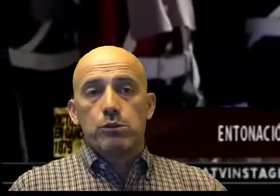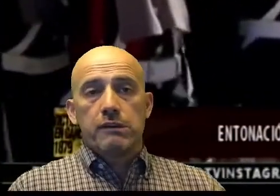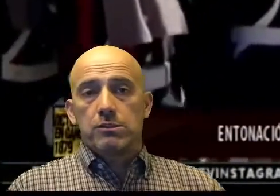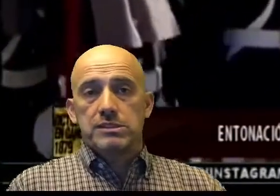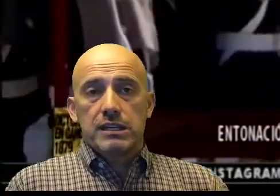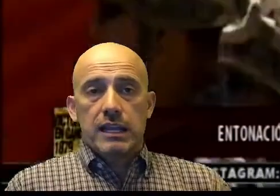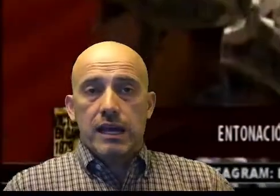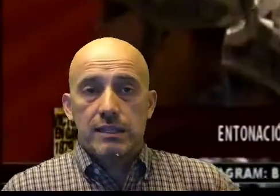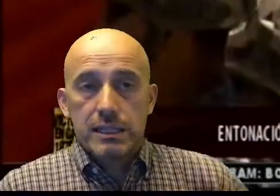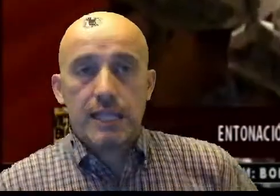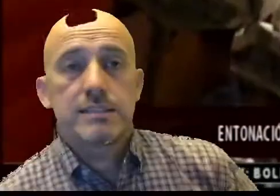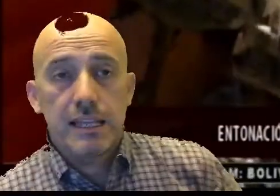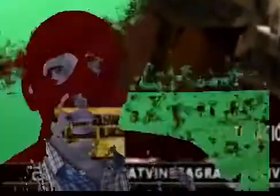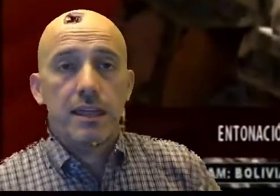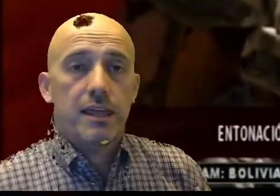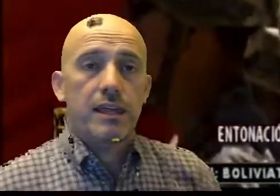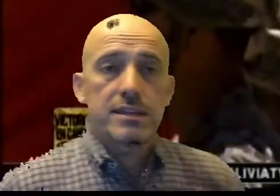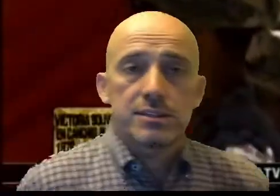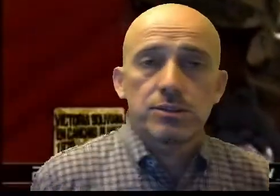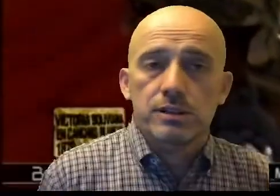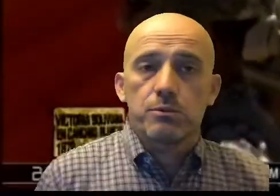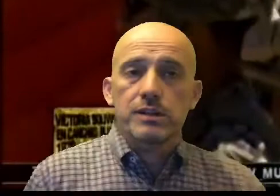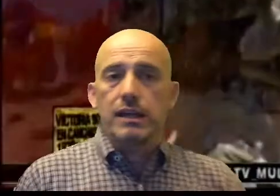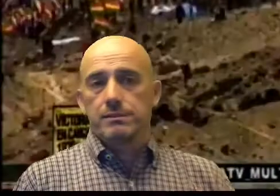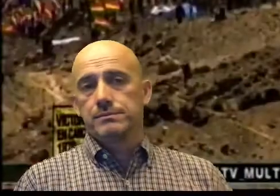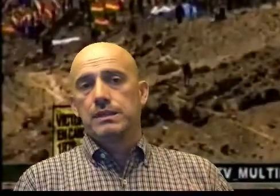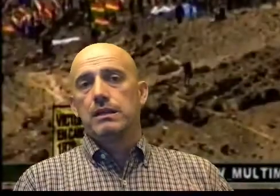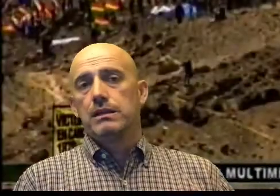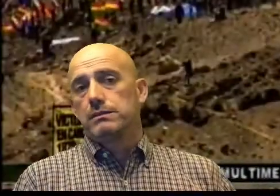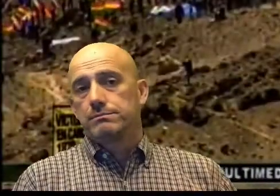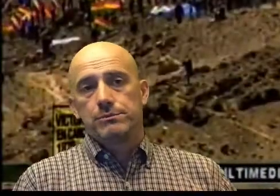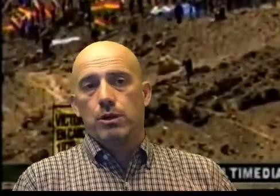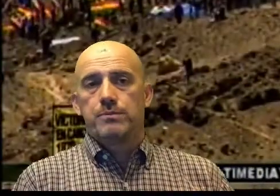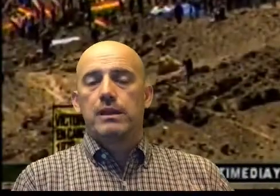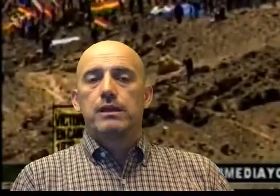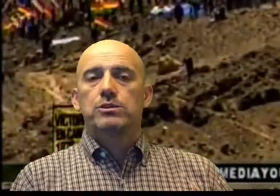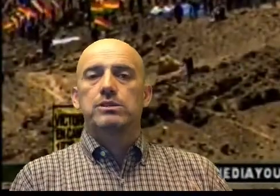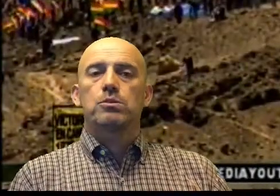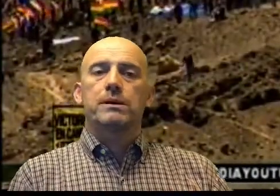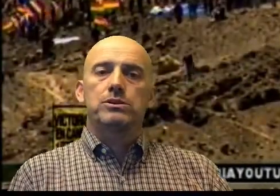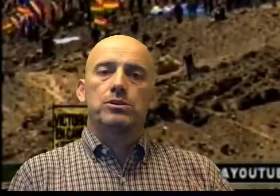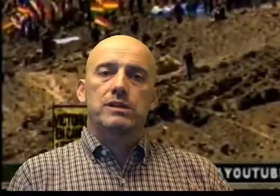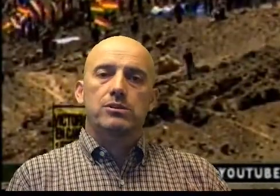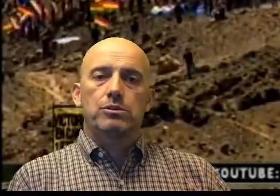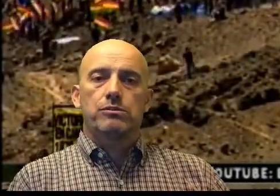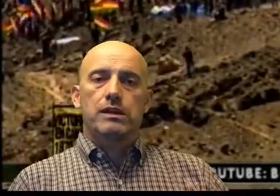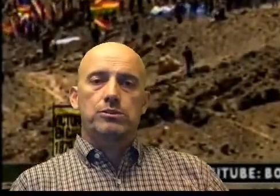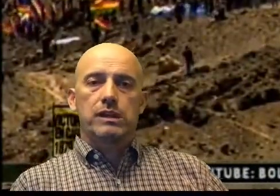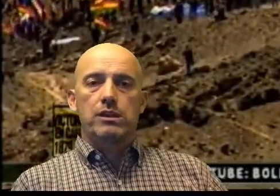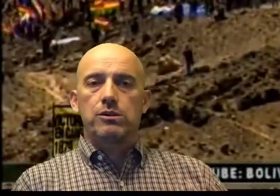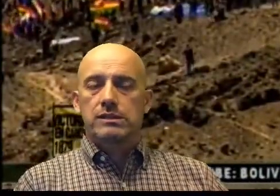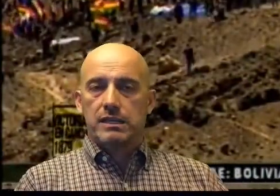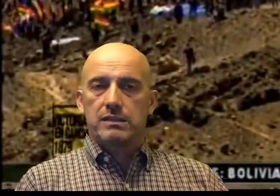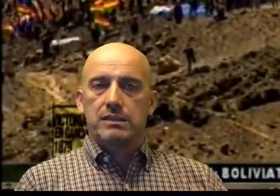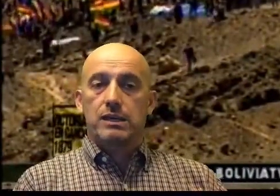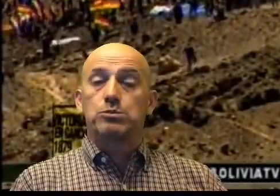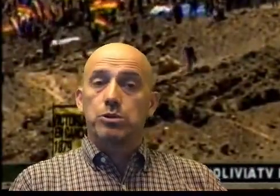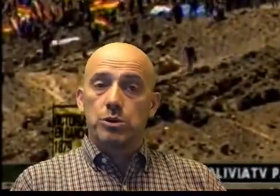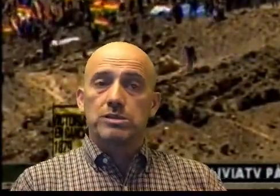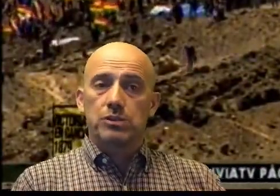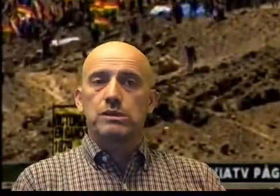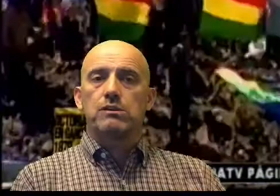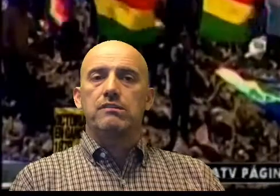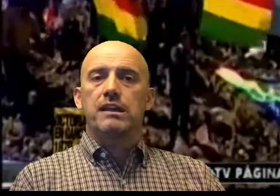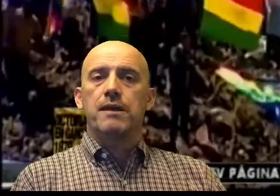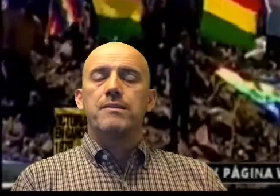no auto los bolivianos siguen las las ideas de este señor evo morales no entonces estos patriotas estos historiadores esta gente que